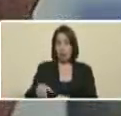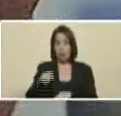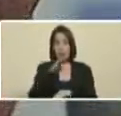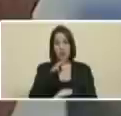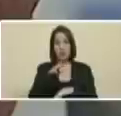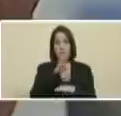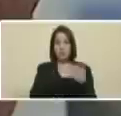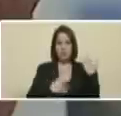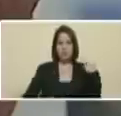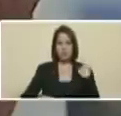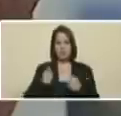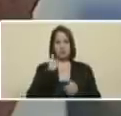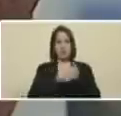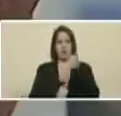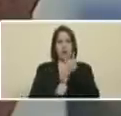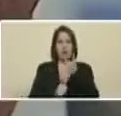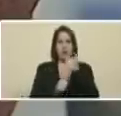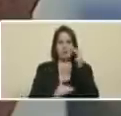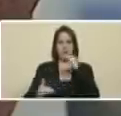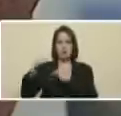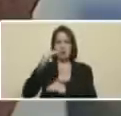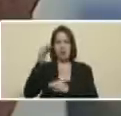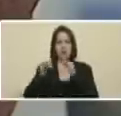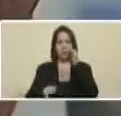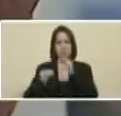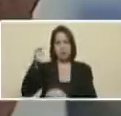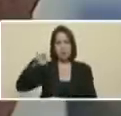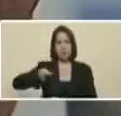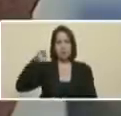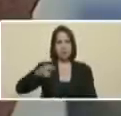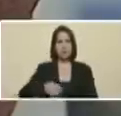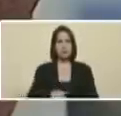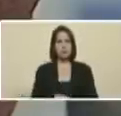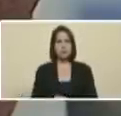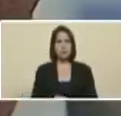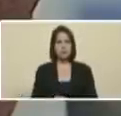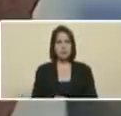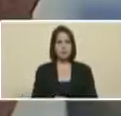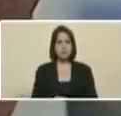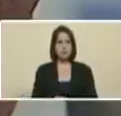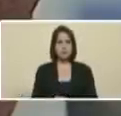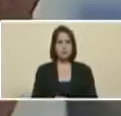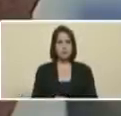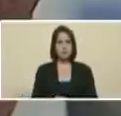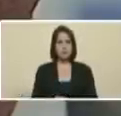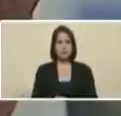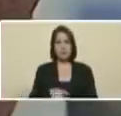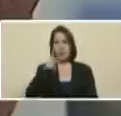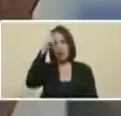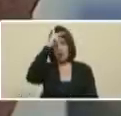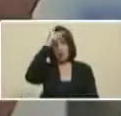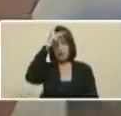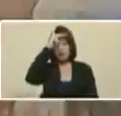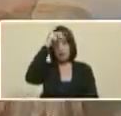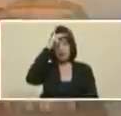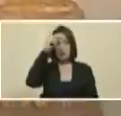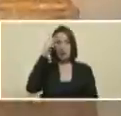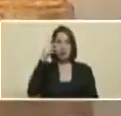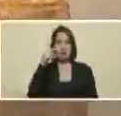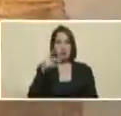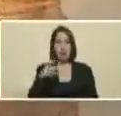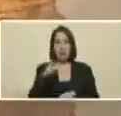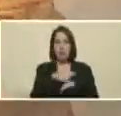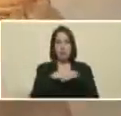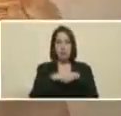del Tribunal Supremo de Justicia, ciudadano Tarek William Saab, fiscal general de